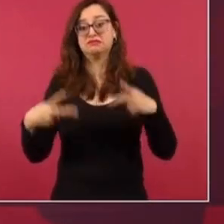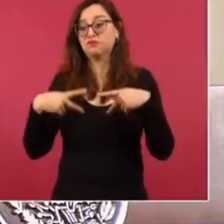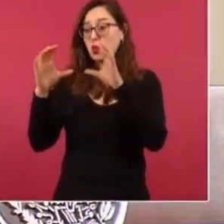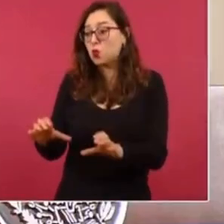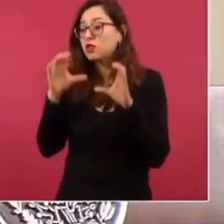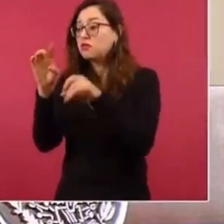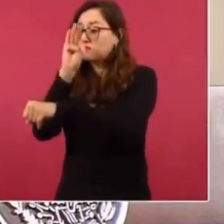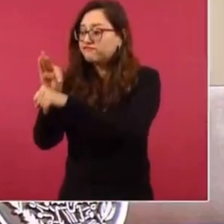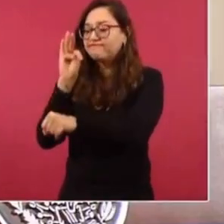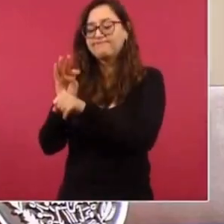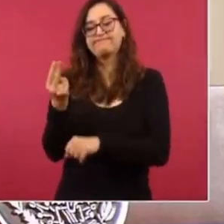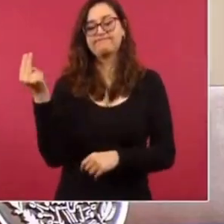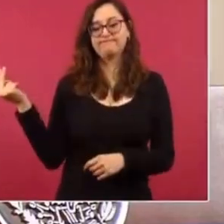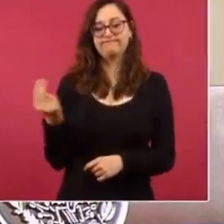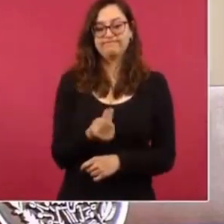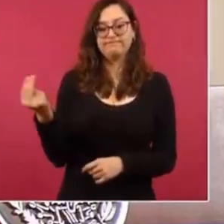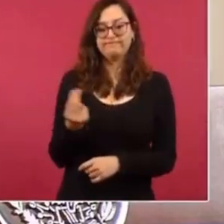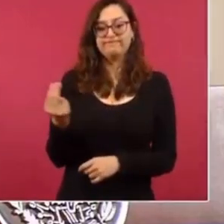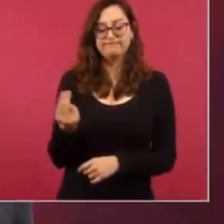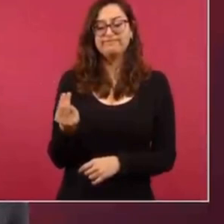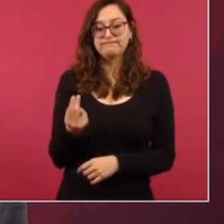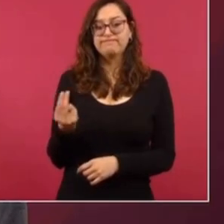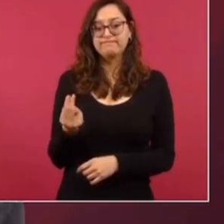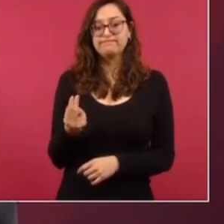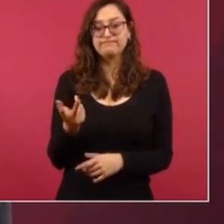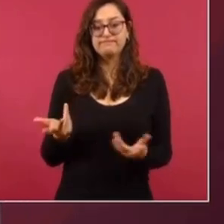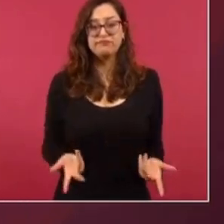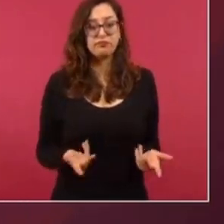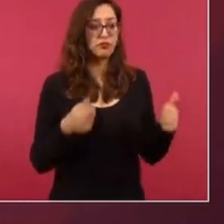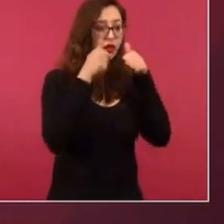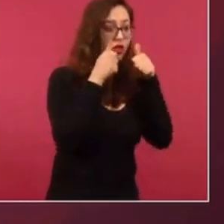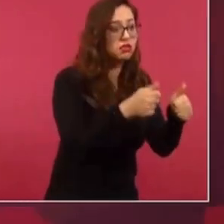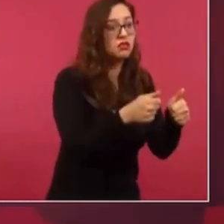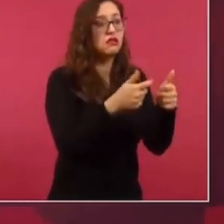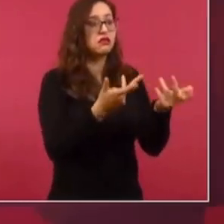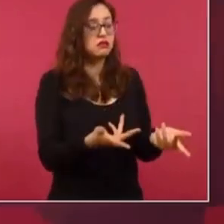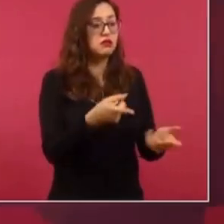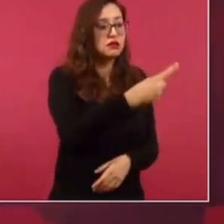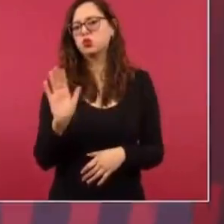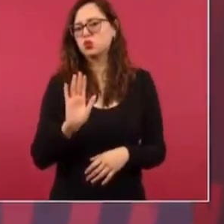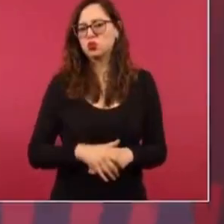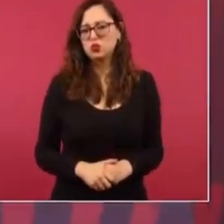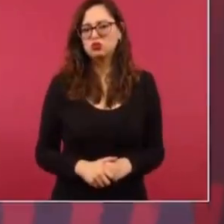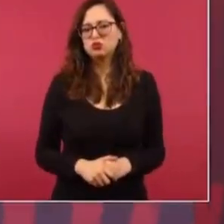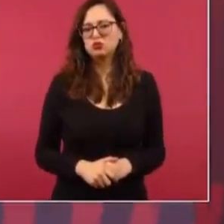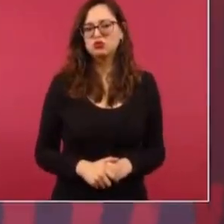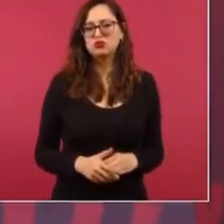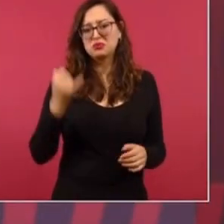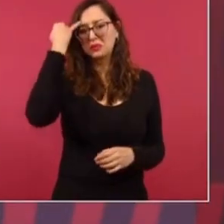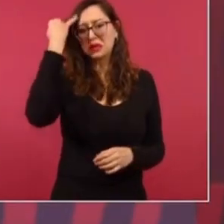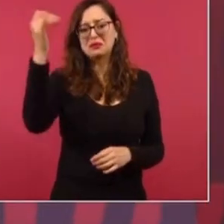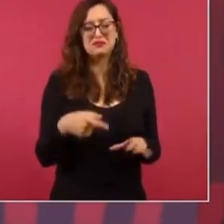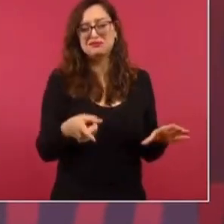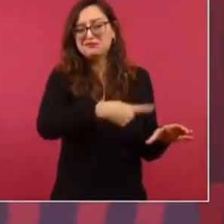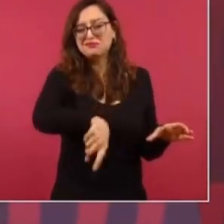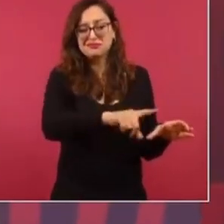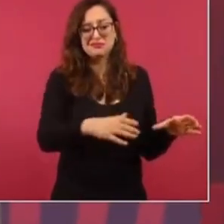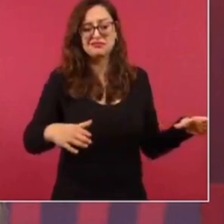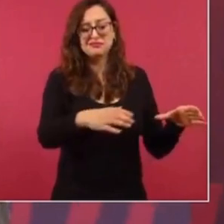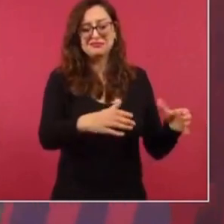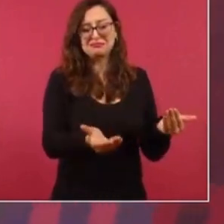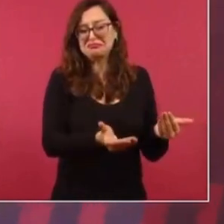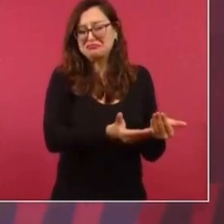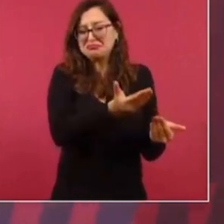Si nos ponemos a escuchar y actuar a partir de lo que dicen las minorías corruptas o